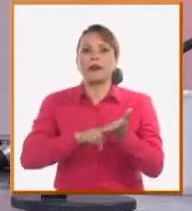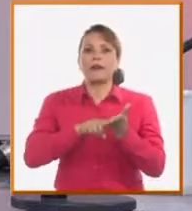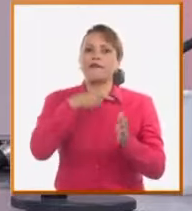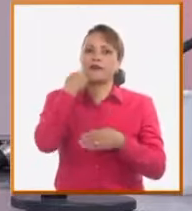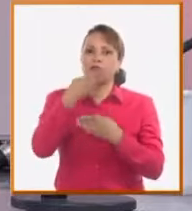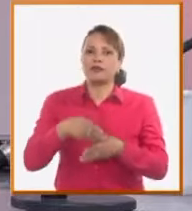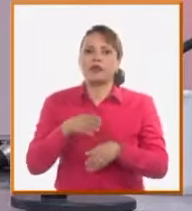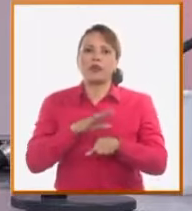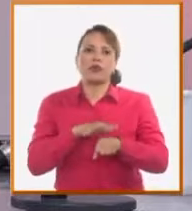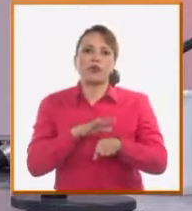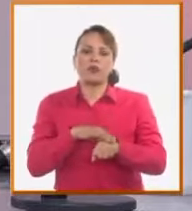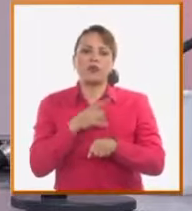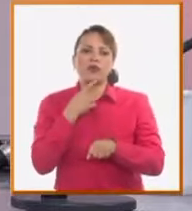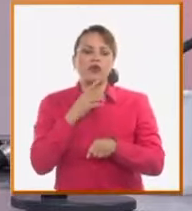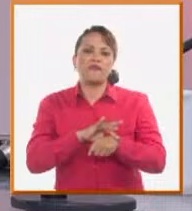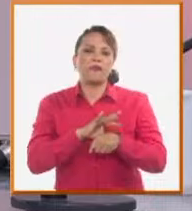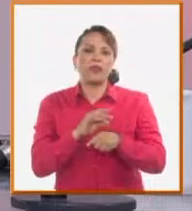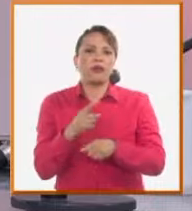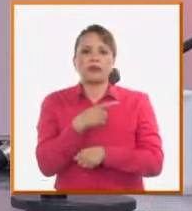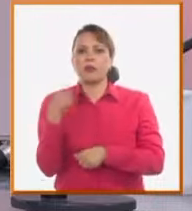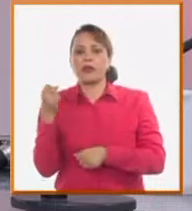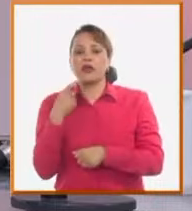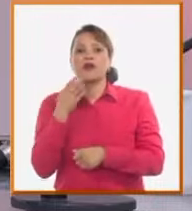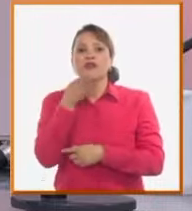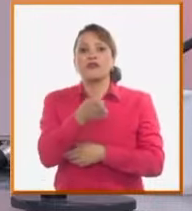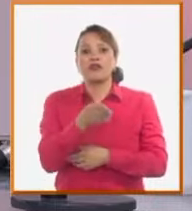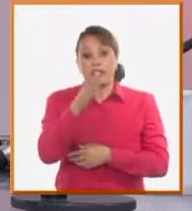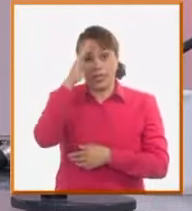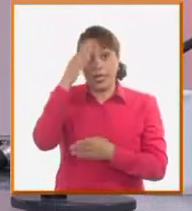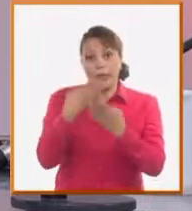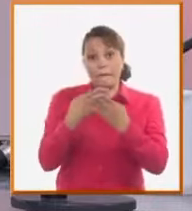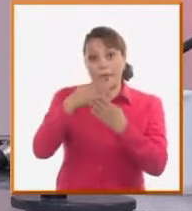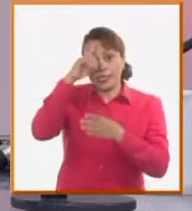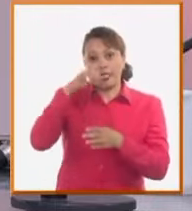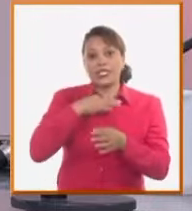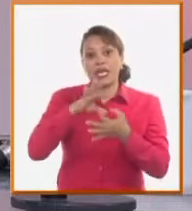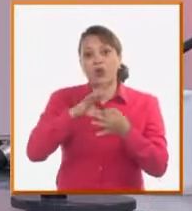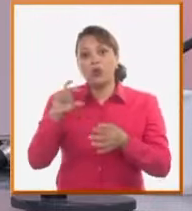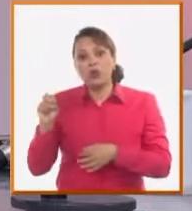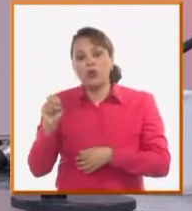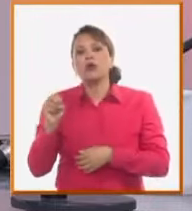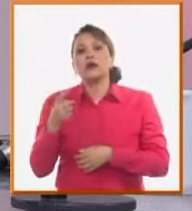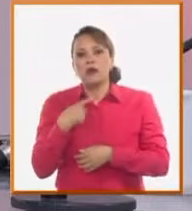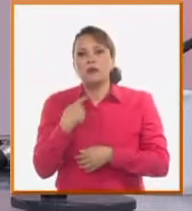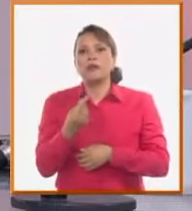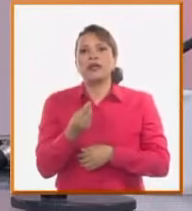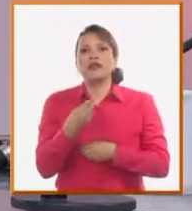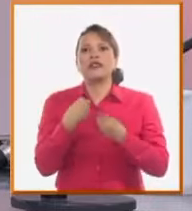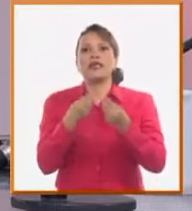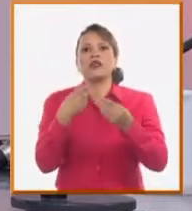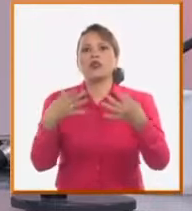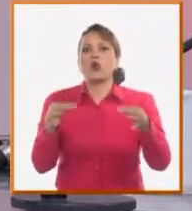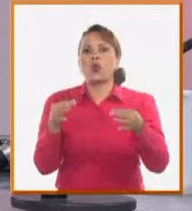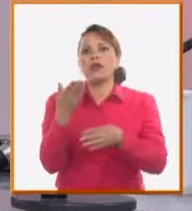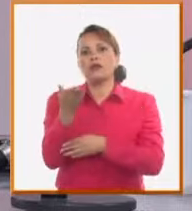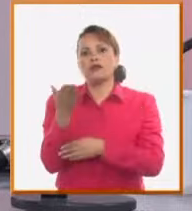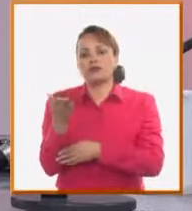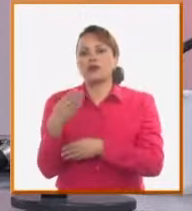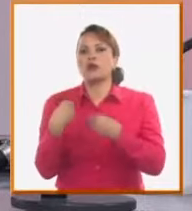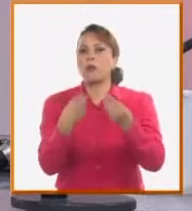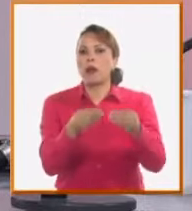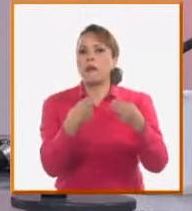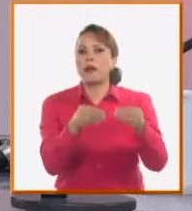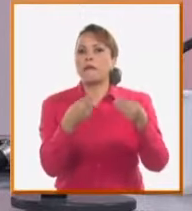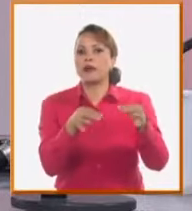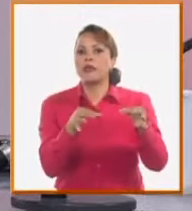producto de una enfermedad repentina, y al dirigirme a la empresa de seguros en mi provincia mediante la CCS, me fueron solicitados una serie de documentos que podía aportar y